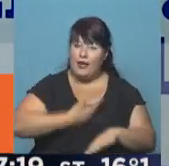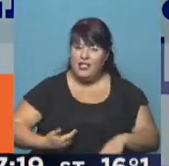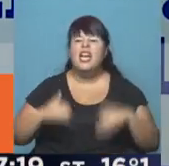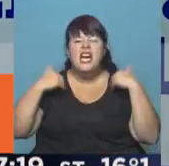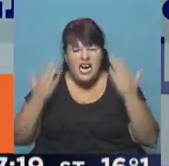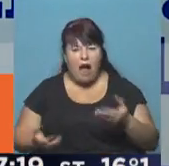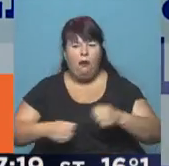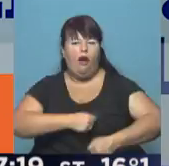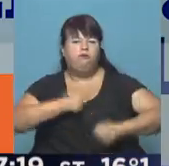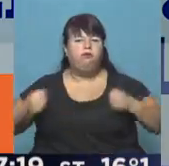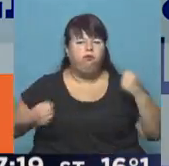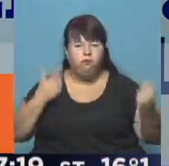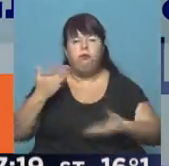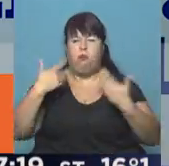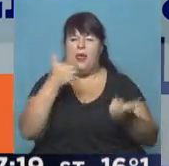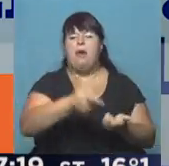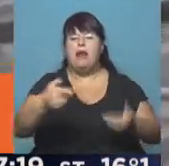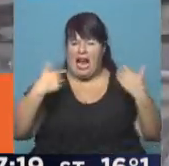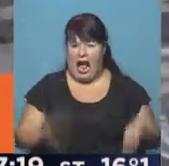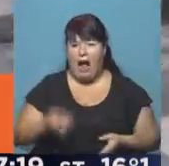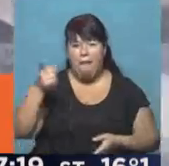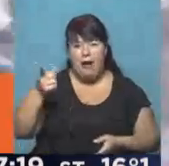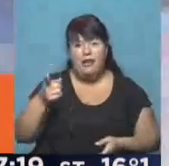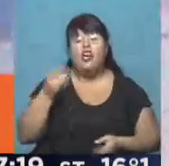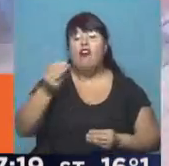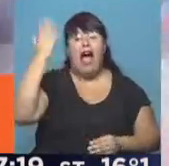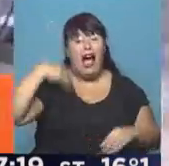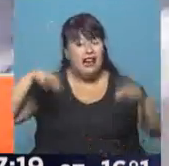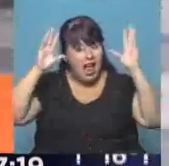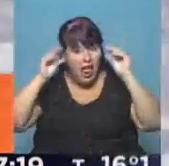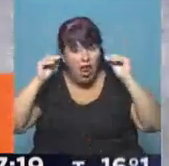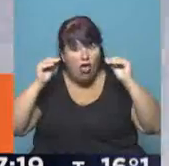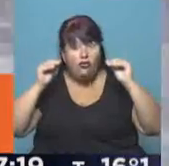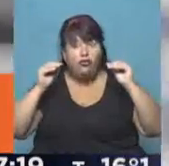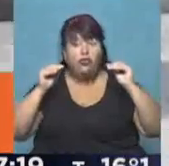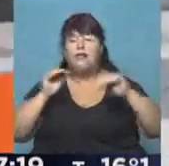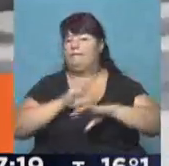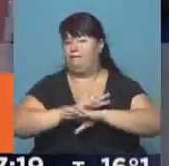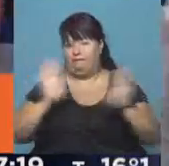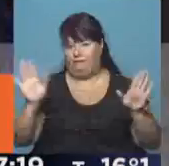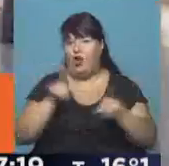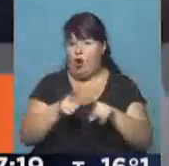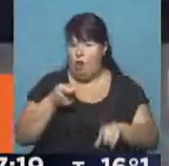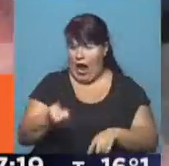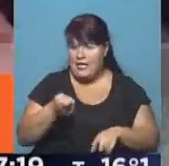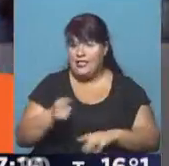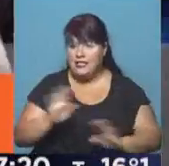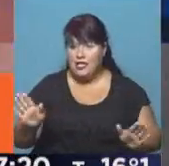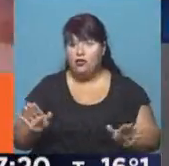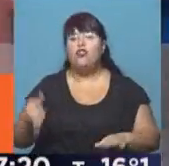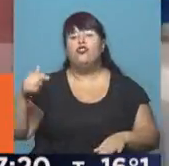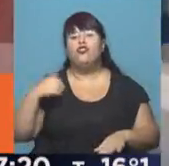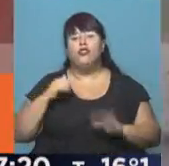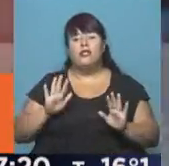capaz de atropellar, es capaz de matar. Lo que pasó anoche es de asesino. Yo estaba